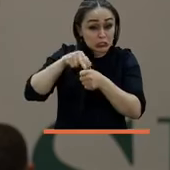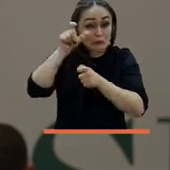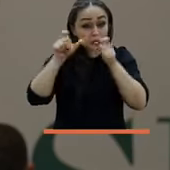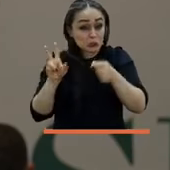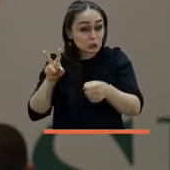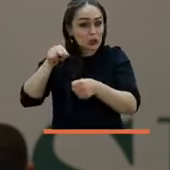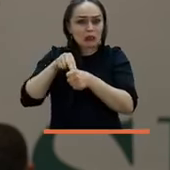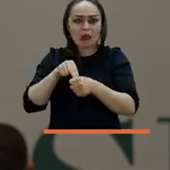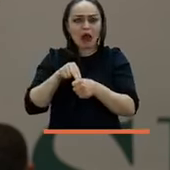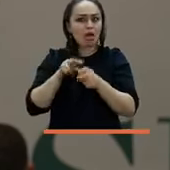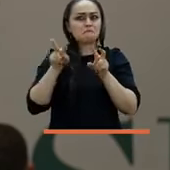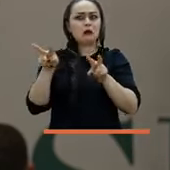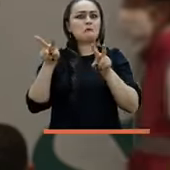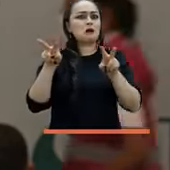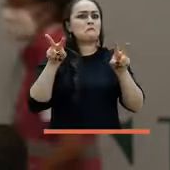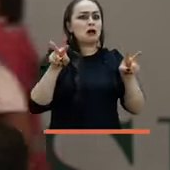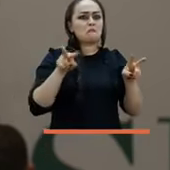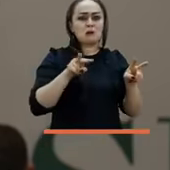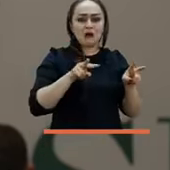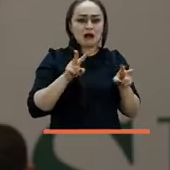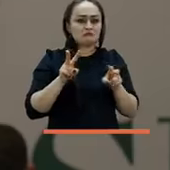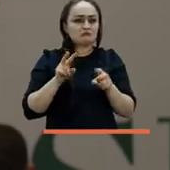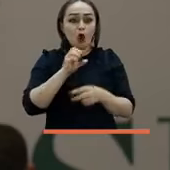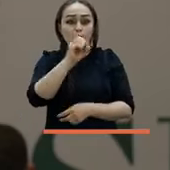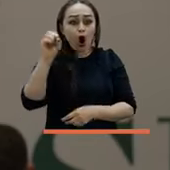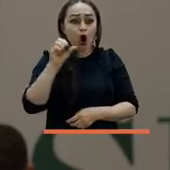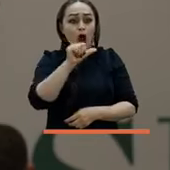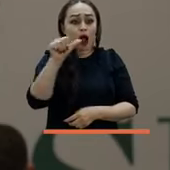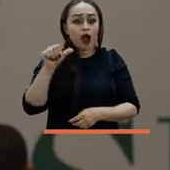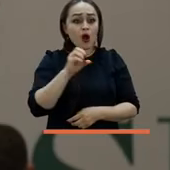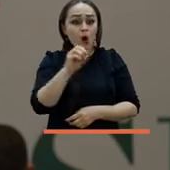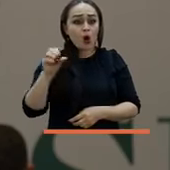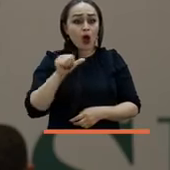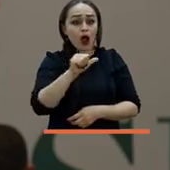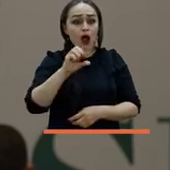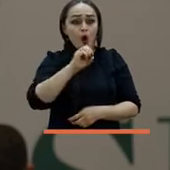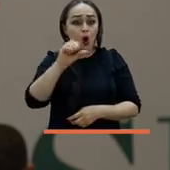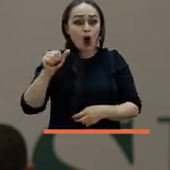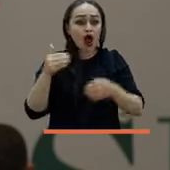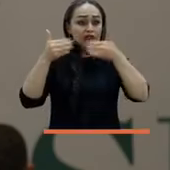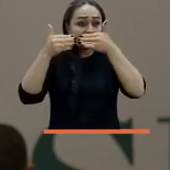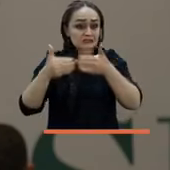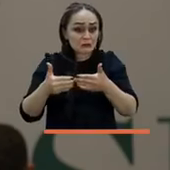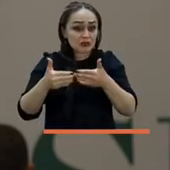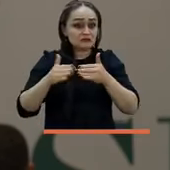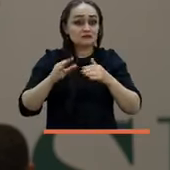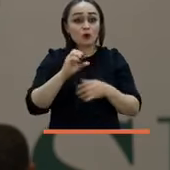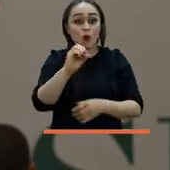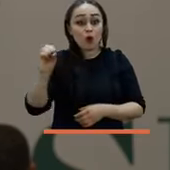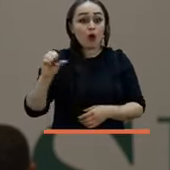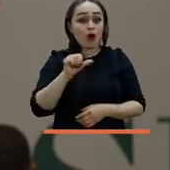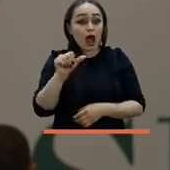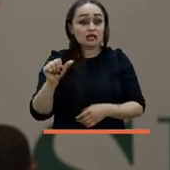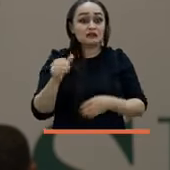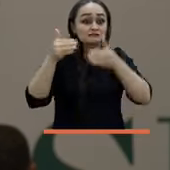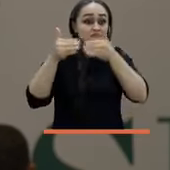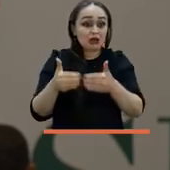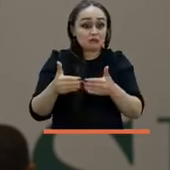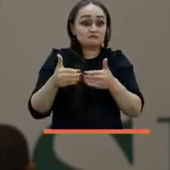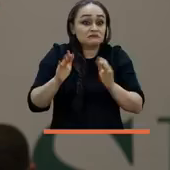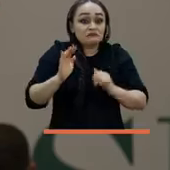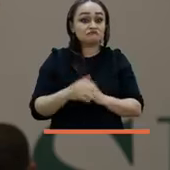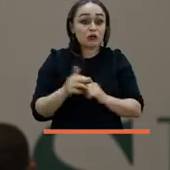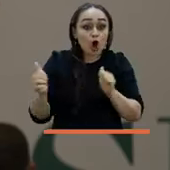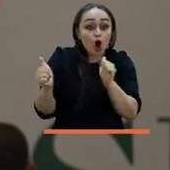no sean hombres y mujeres hombres y mujeres con discapacidad pero hombres y mujeres con discapacidad